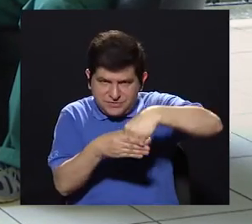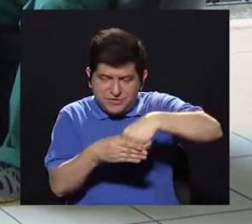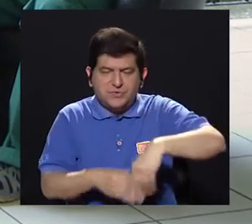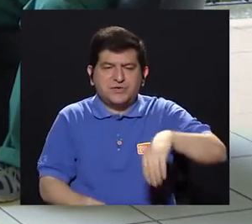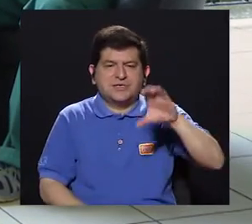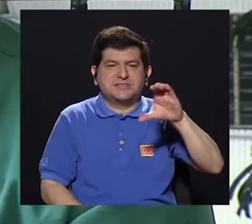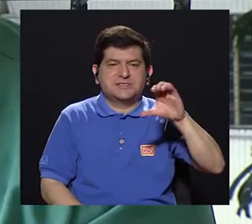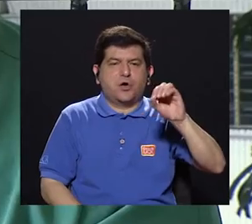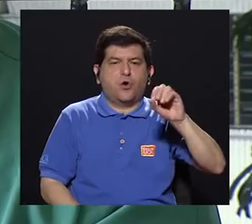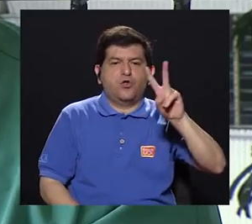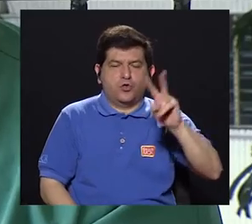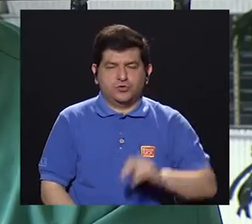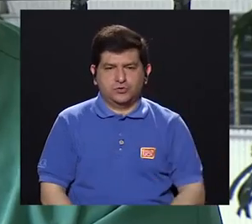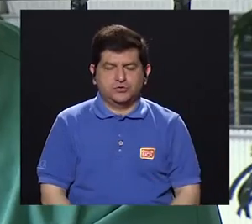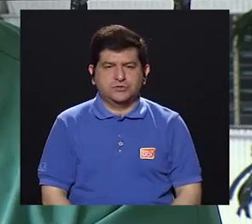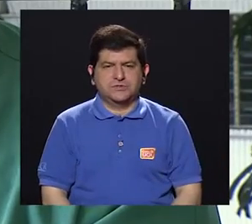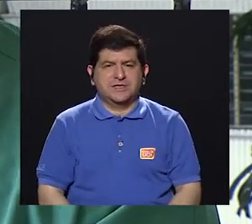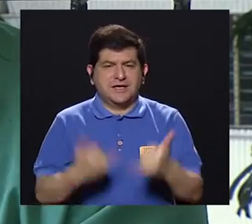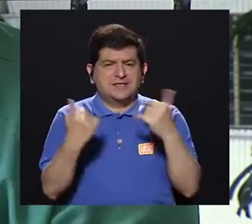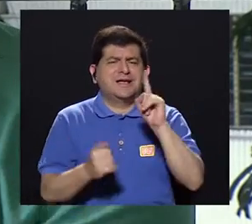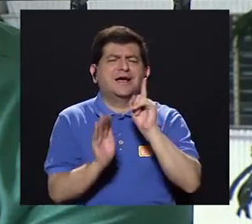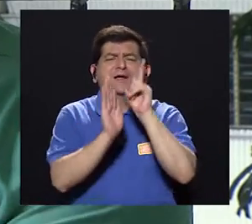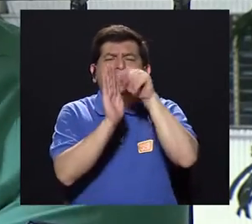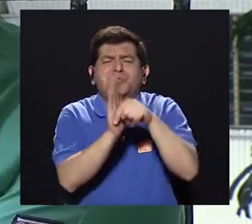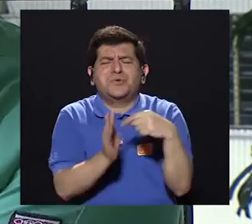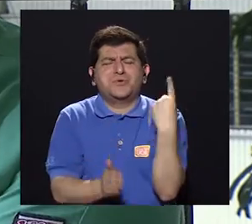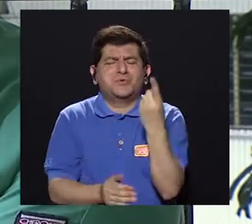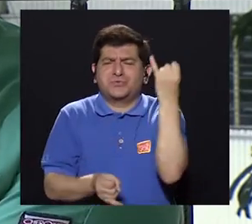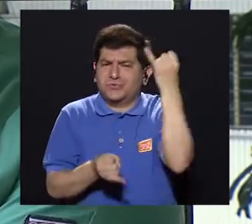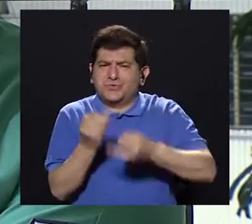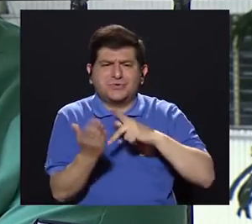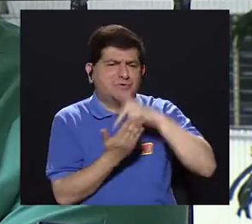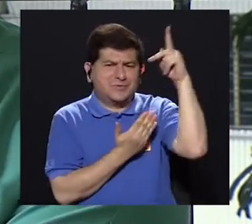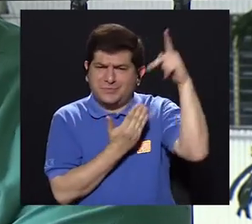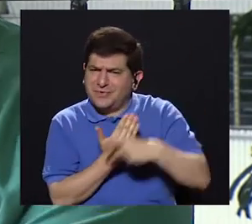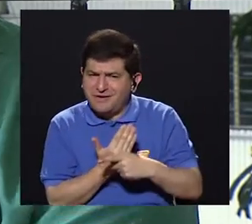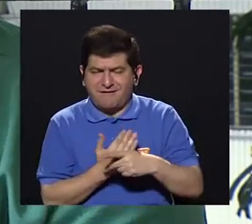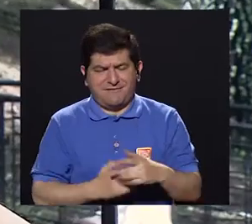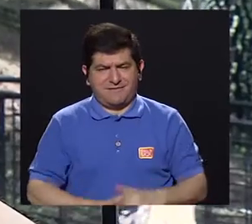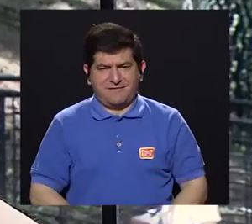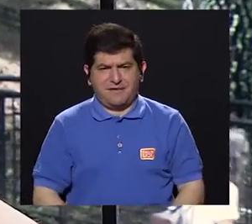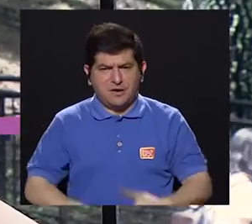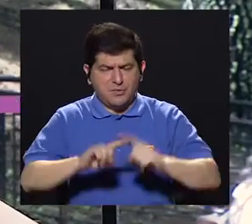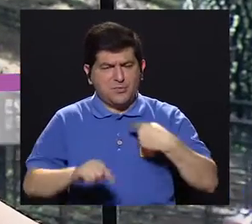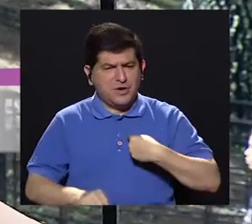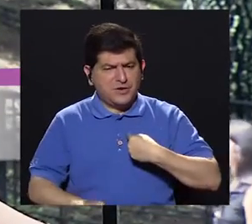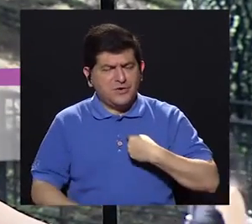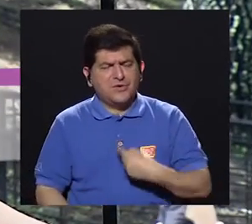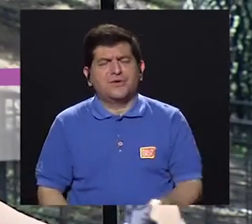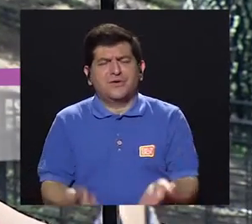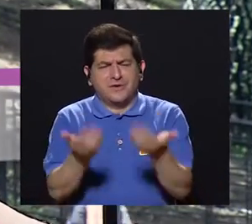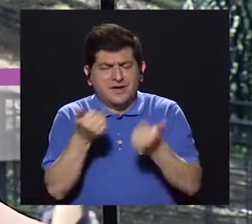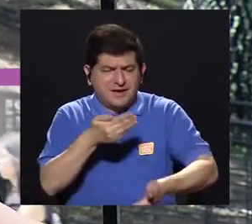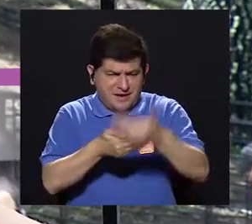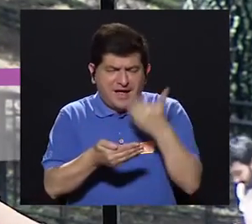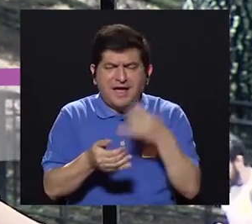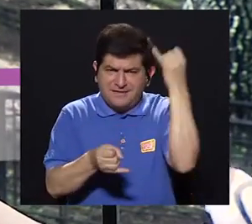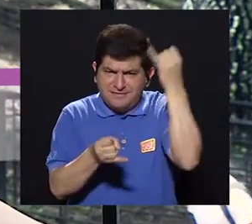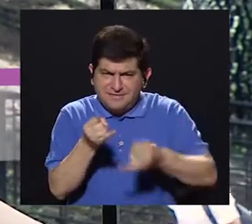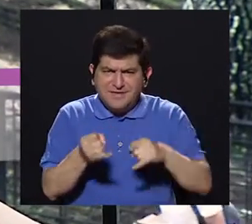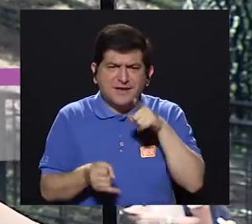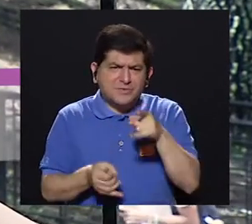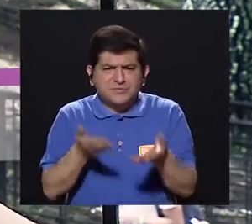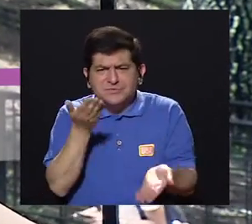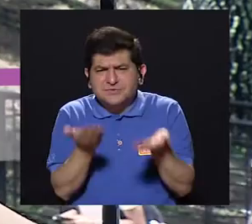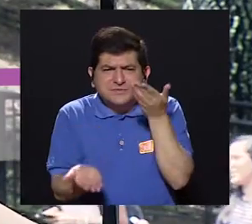CO2. Eso es. Ulises, ya nos queda un minuto para terminar el programa, pero sí quisiéramos, pues antes de